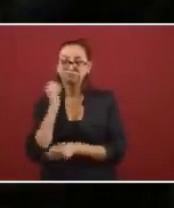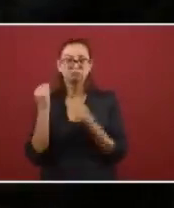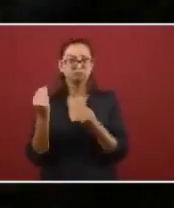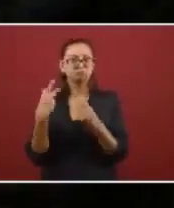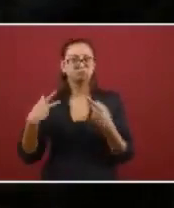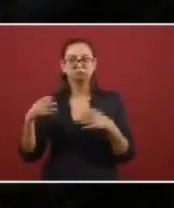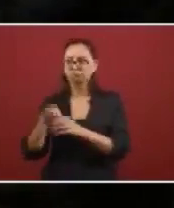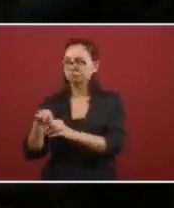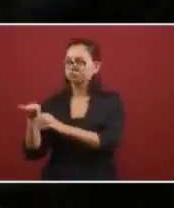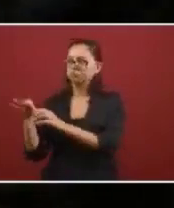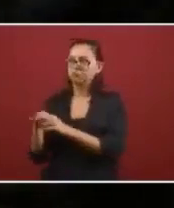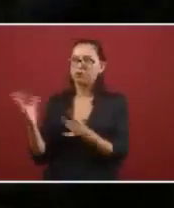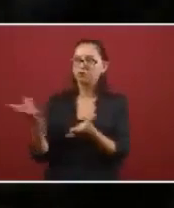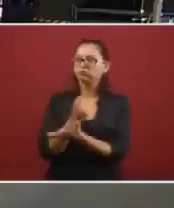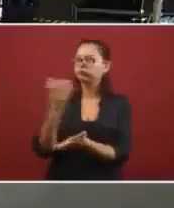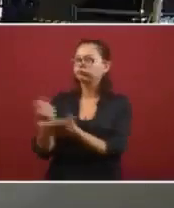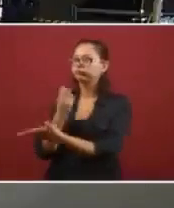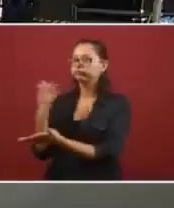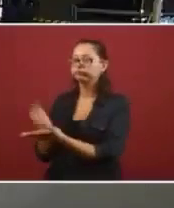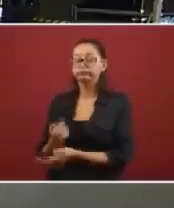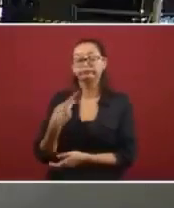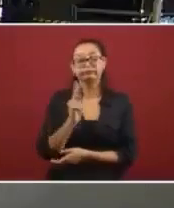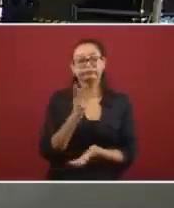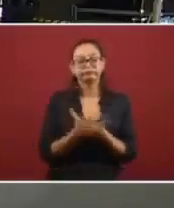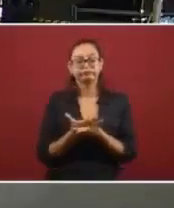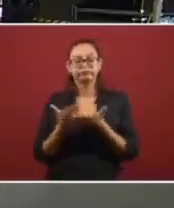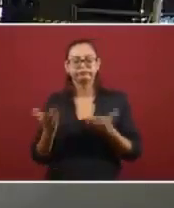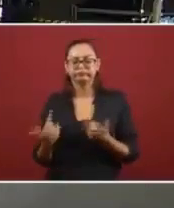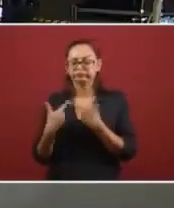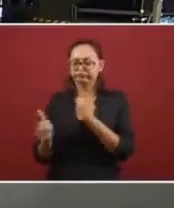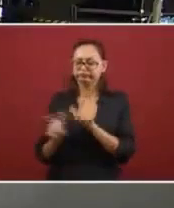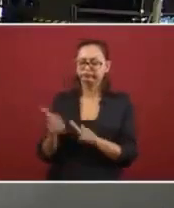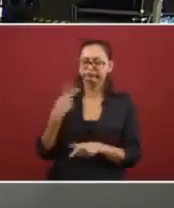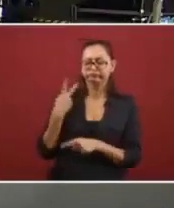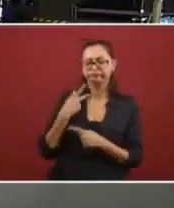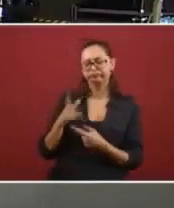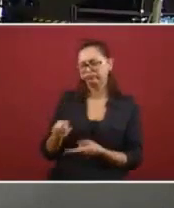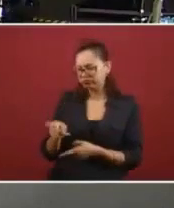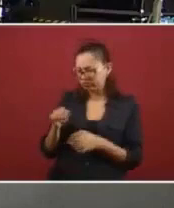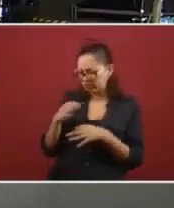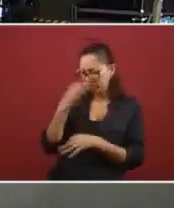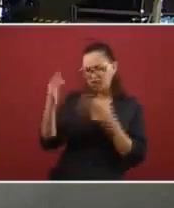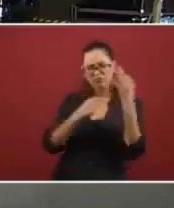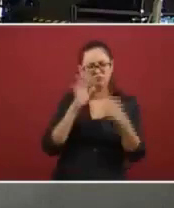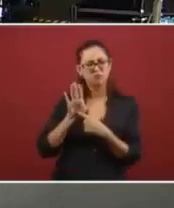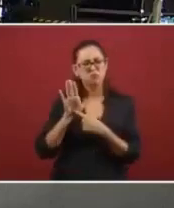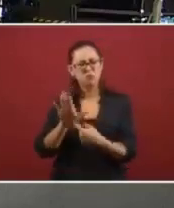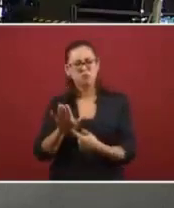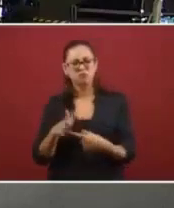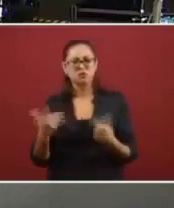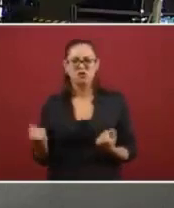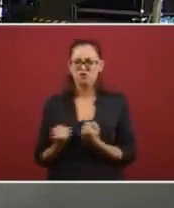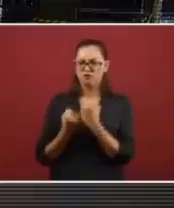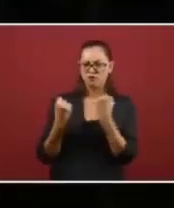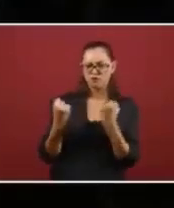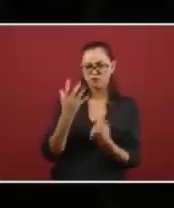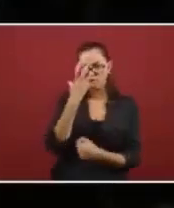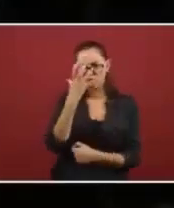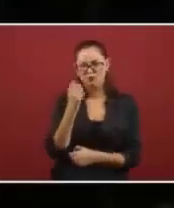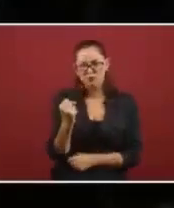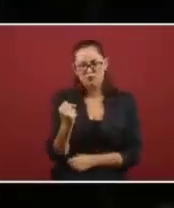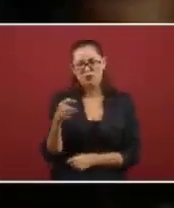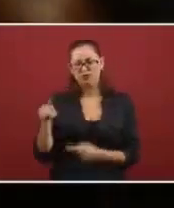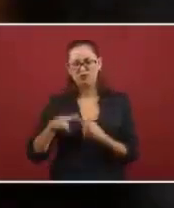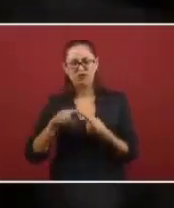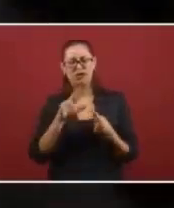hoy la nota la da el partido y con una enfrentamiento serio entre ricardo